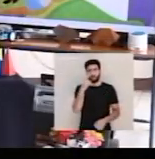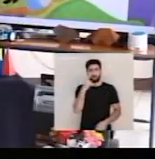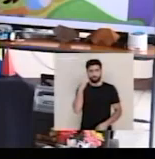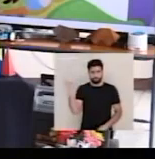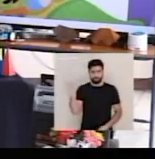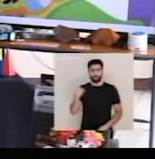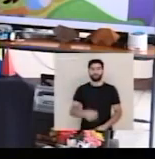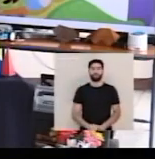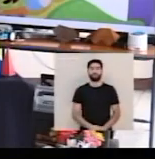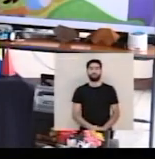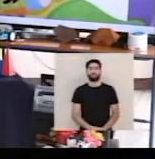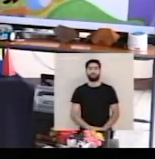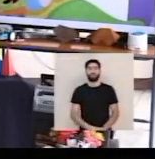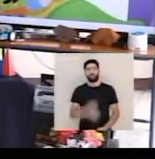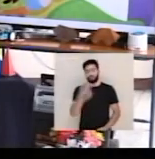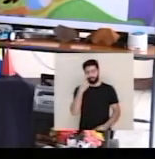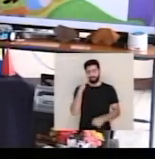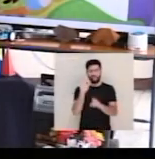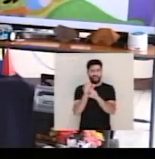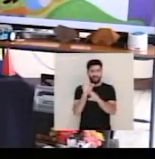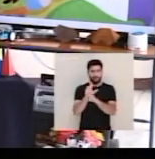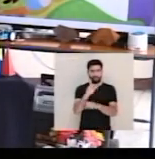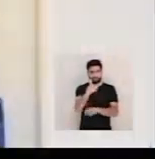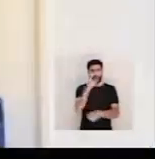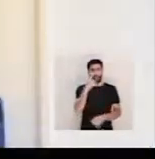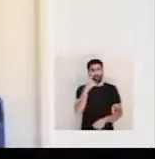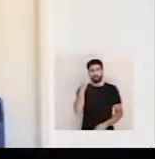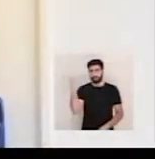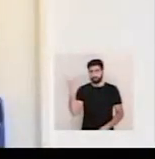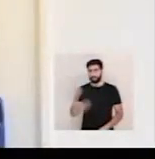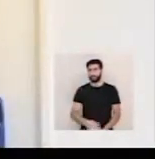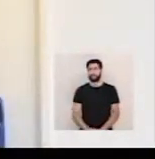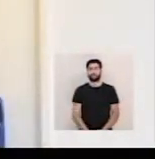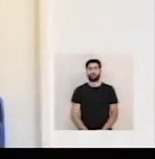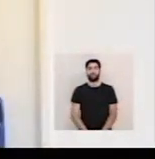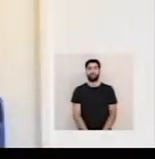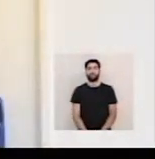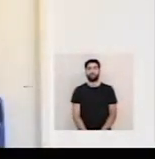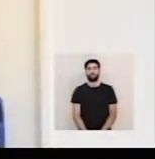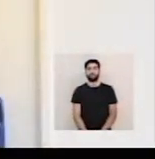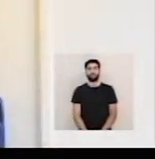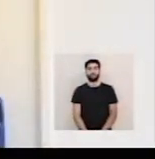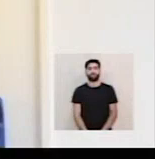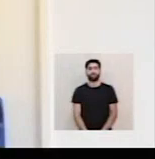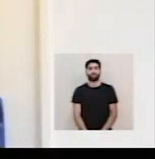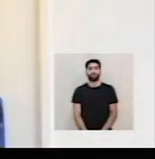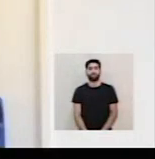lo que yo estoy realizando. Vamos a hacer un ejemplo.